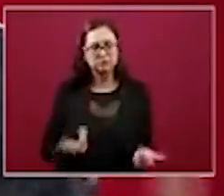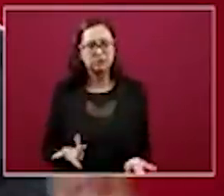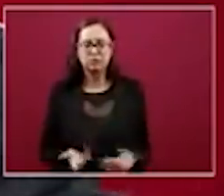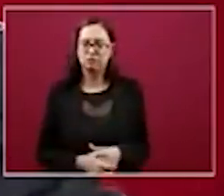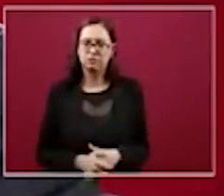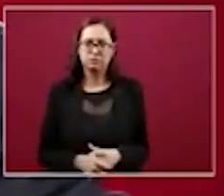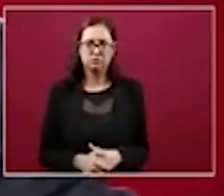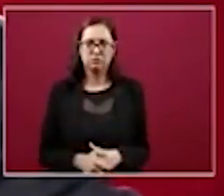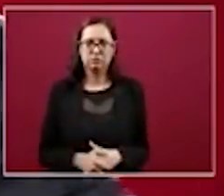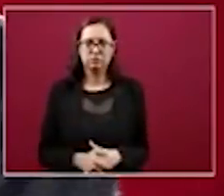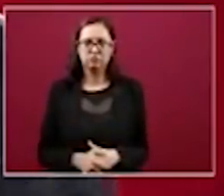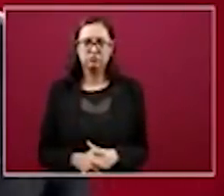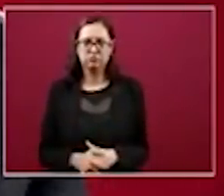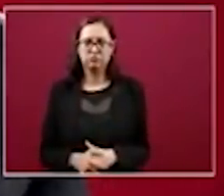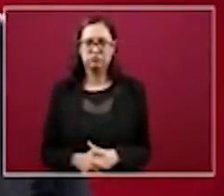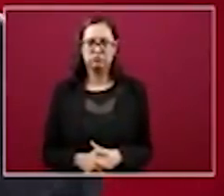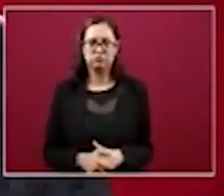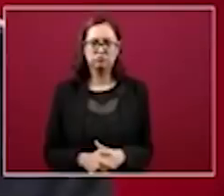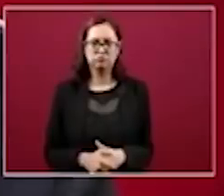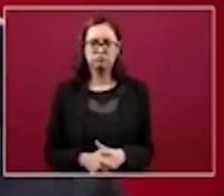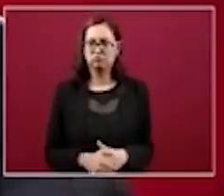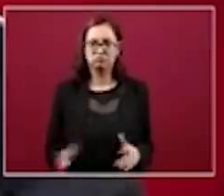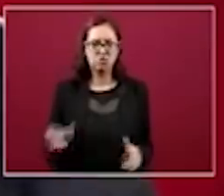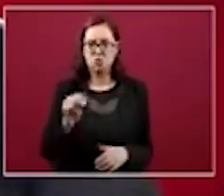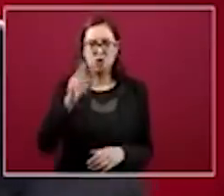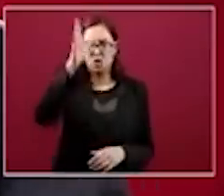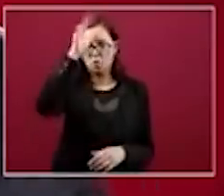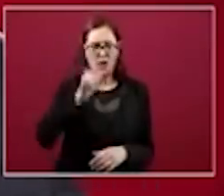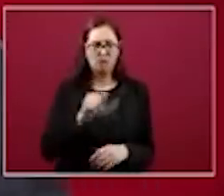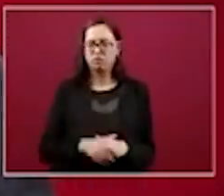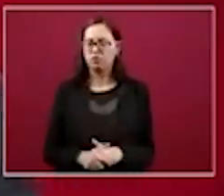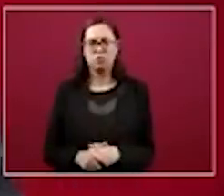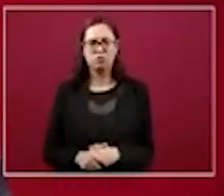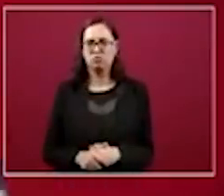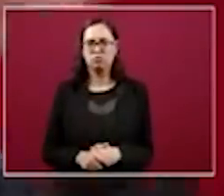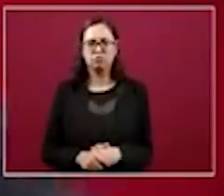no estoy de acuerdo con ustedes y además